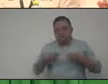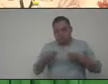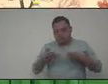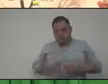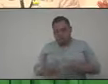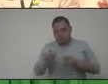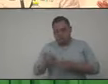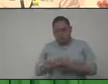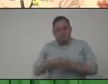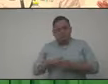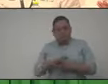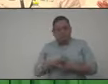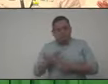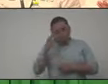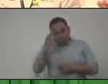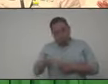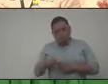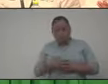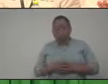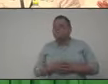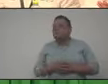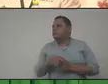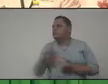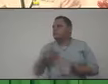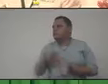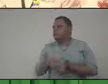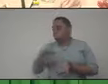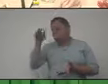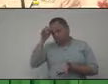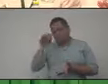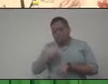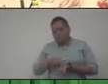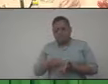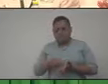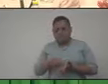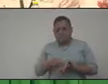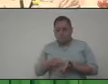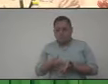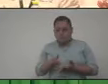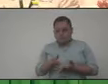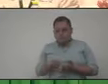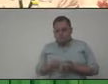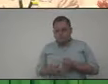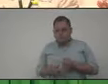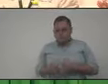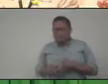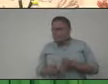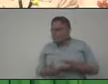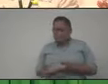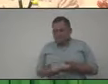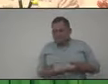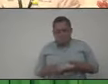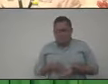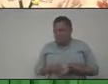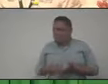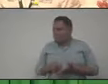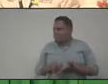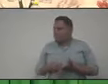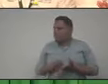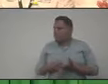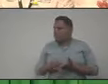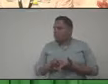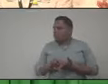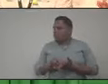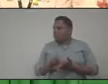esta situación? Ok. Sí. Yo aprendí a caminar con prótesis, di mis primeros pasos con prótesis. Ah, ¿desde pequeñita? Sí, sí.